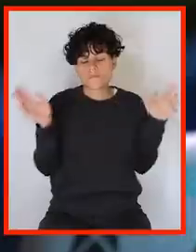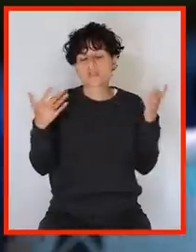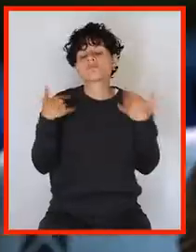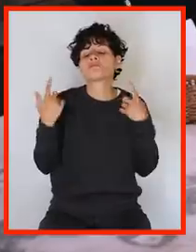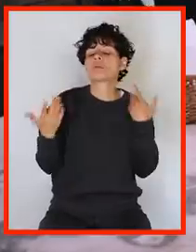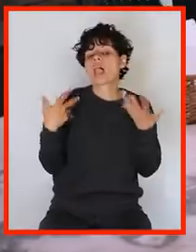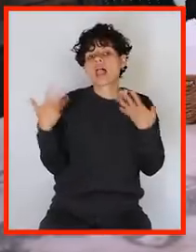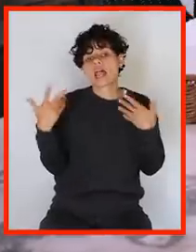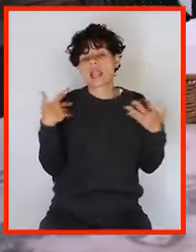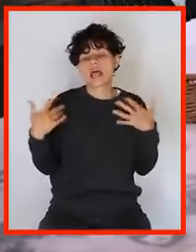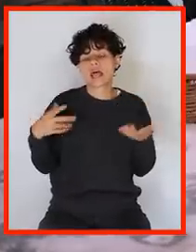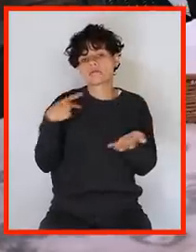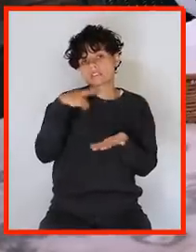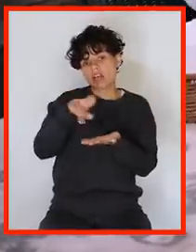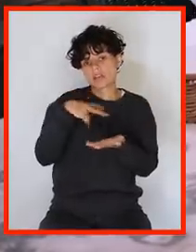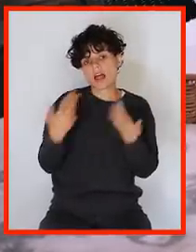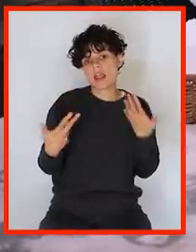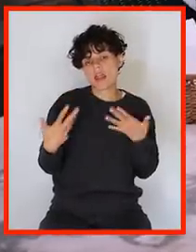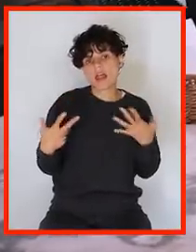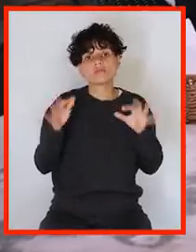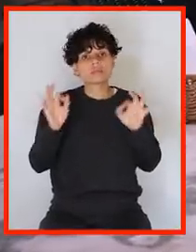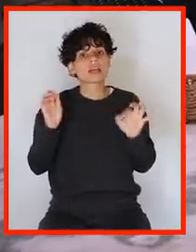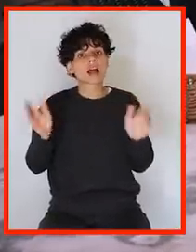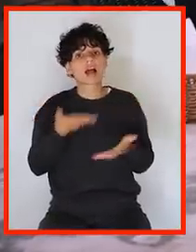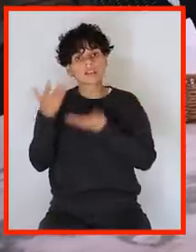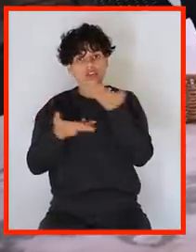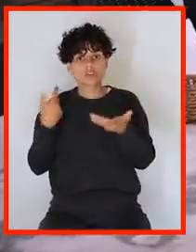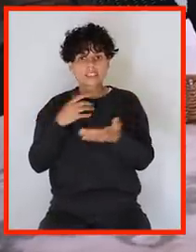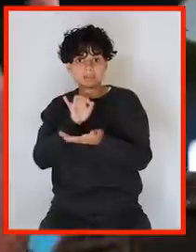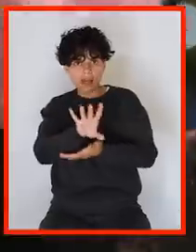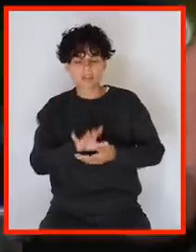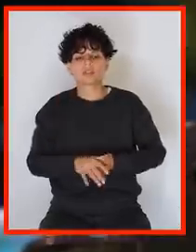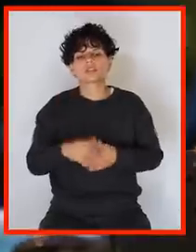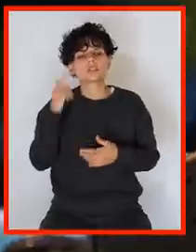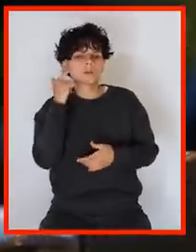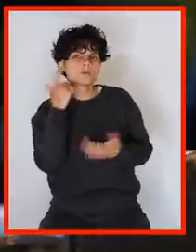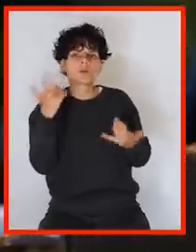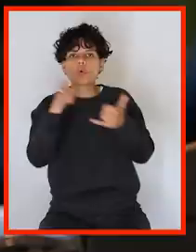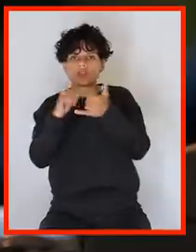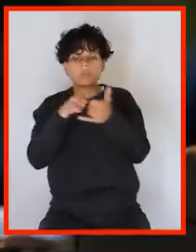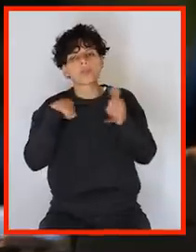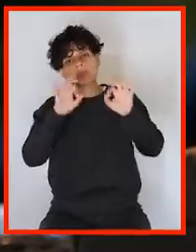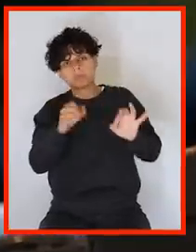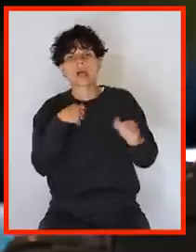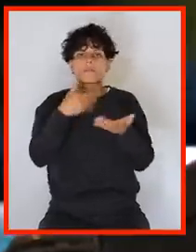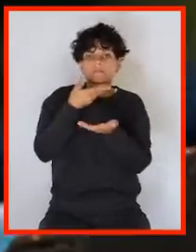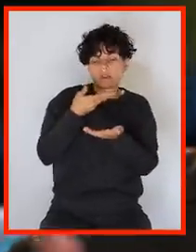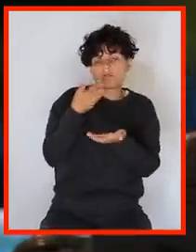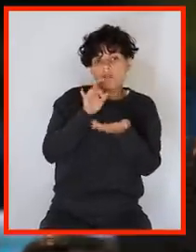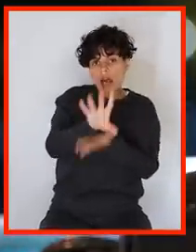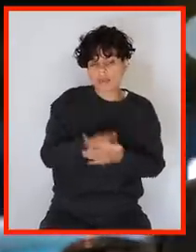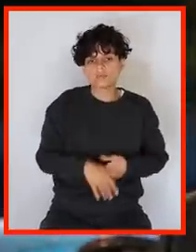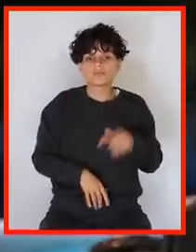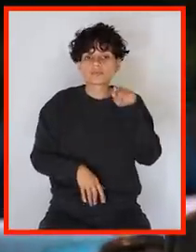Tanta gente que venía. La weá es que hablamos. Y le envío ese tema que está sonando, pues. Hermano, ay, tengo esta weá, se la envío por WhatsApp.